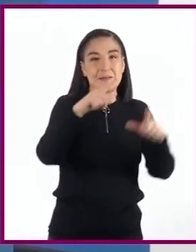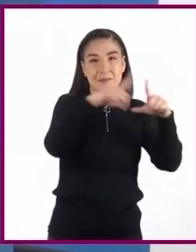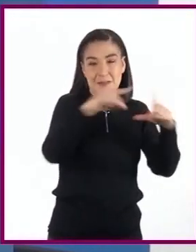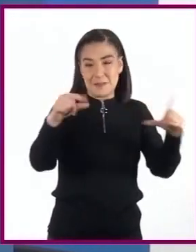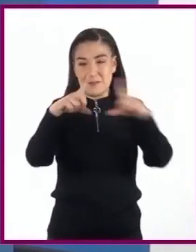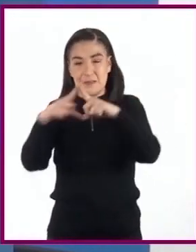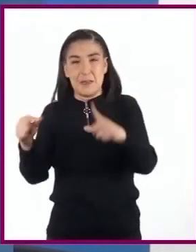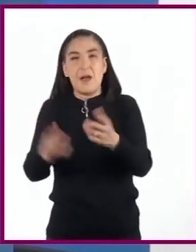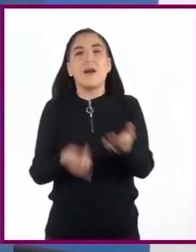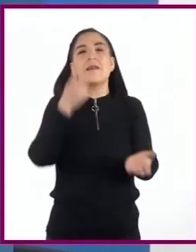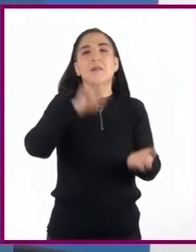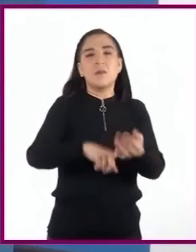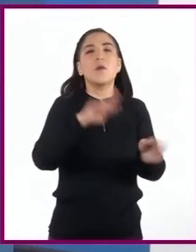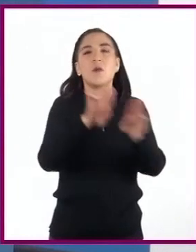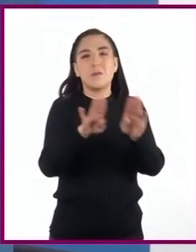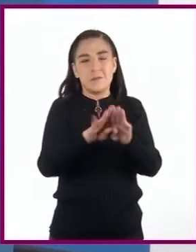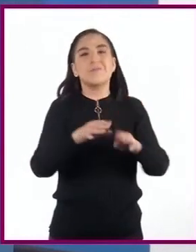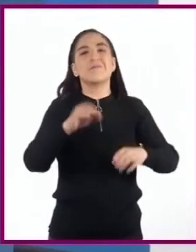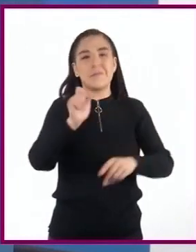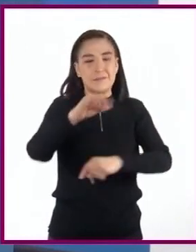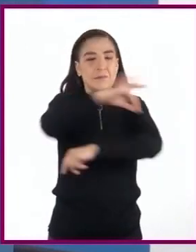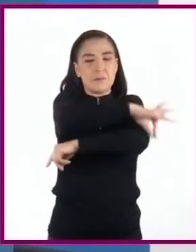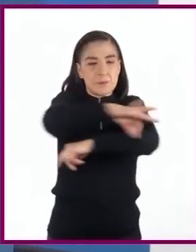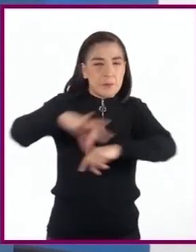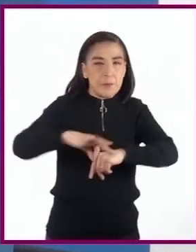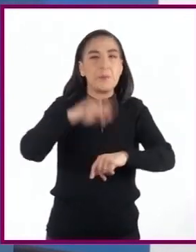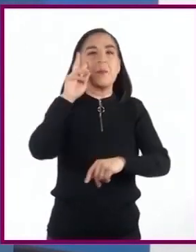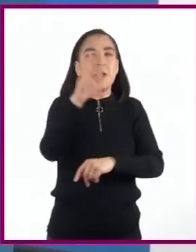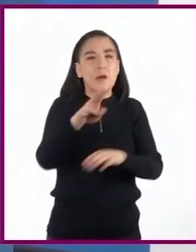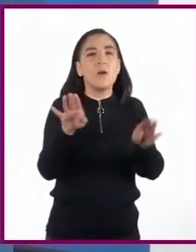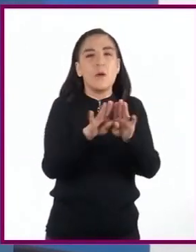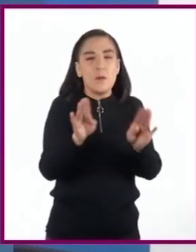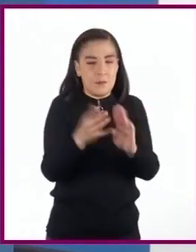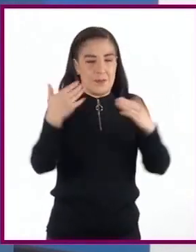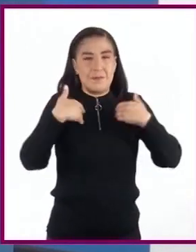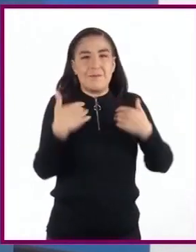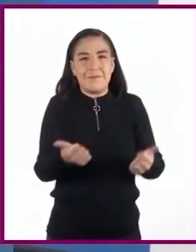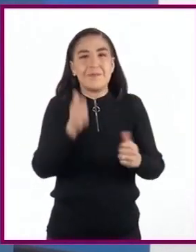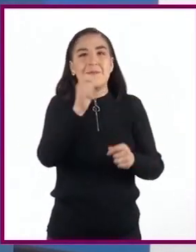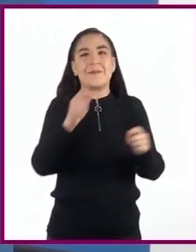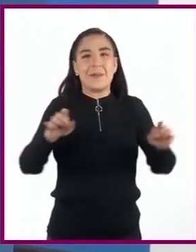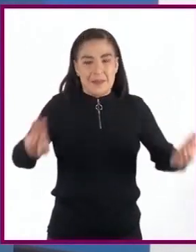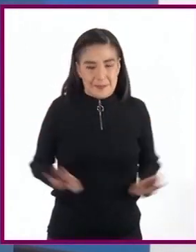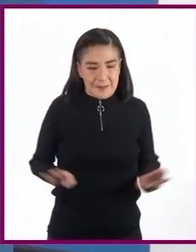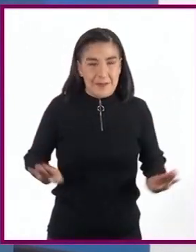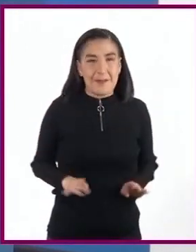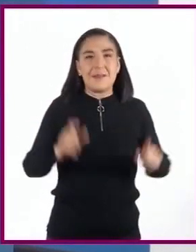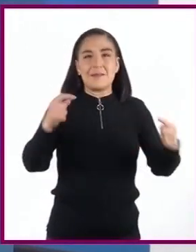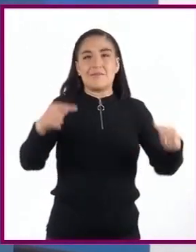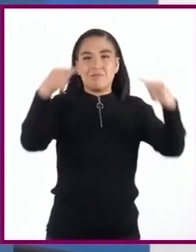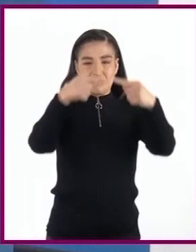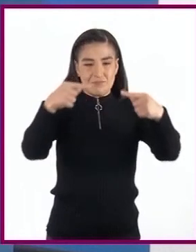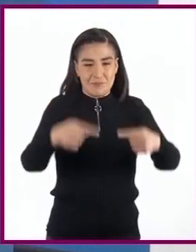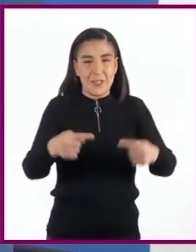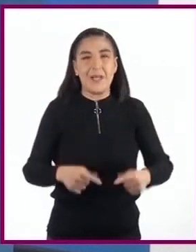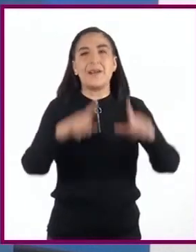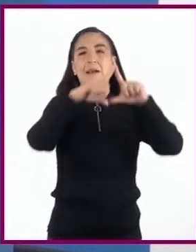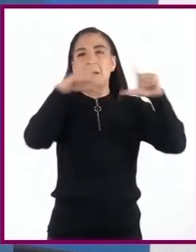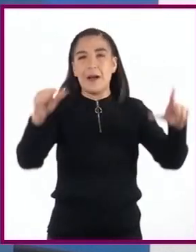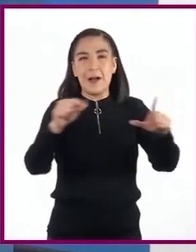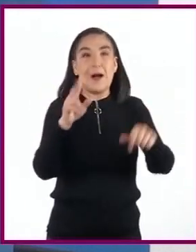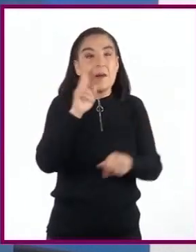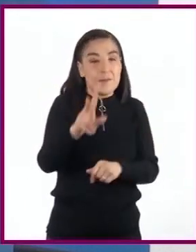a través de un programa de geometría con el cual podemos construir cada pareja de triángulos que hemos trabajado y